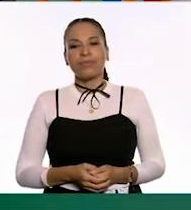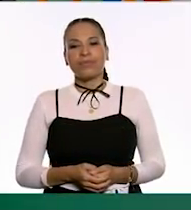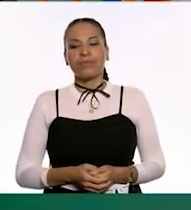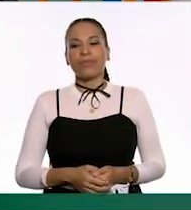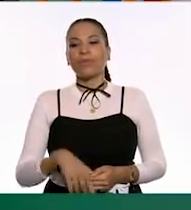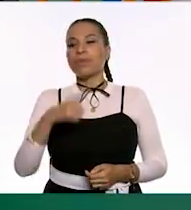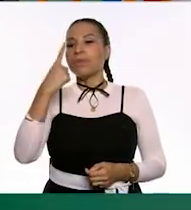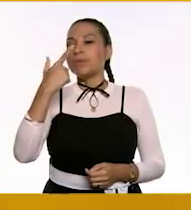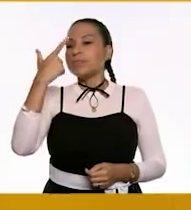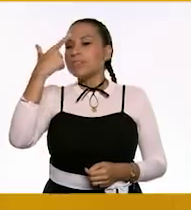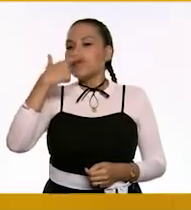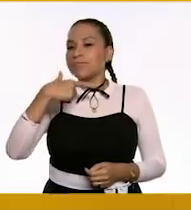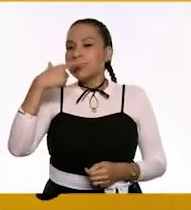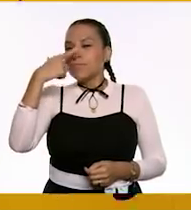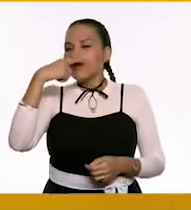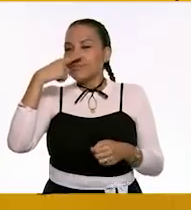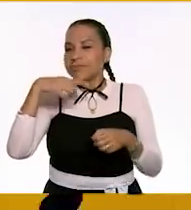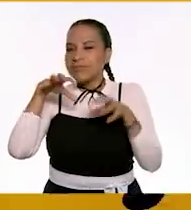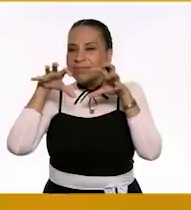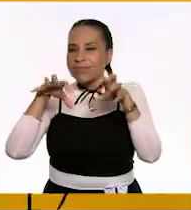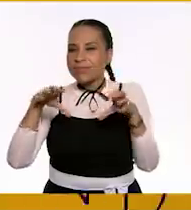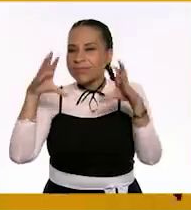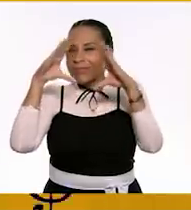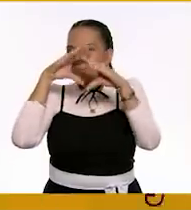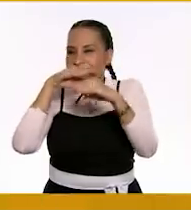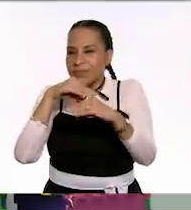En una noche tenebrosa,